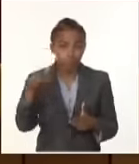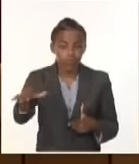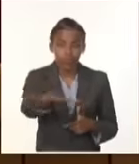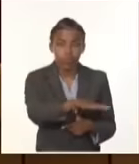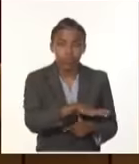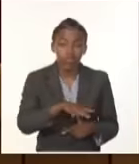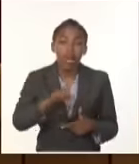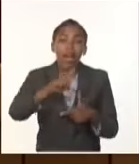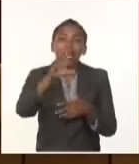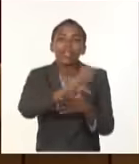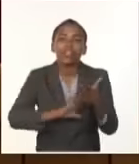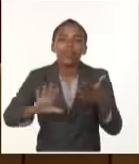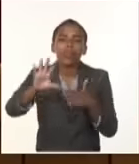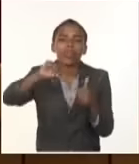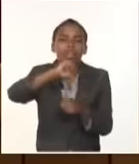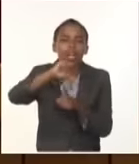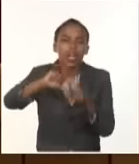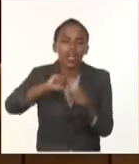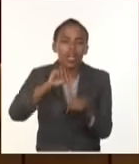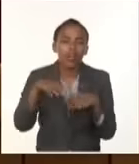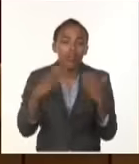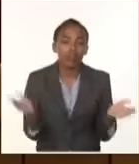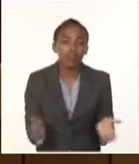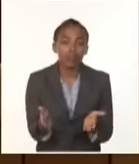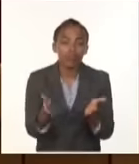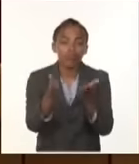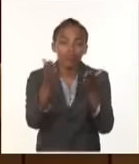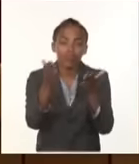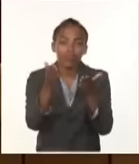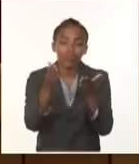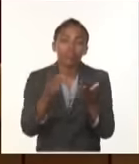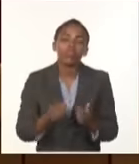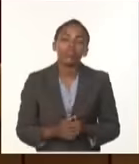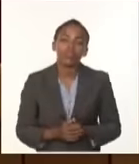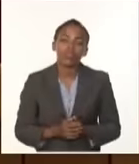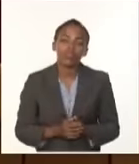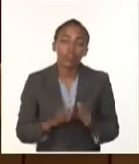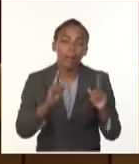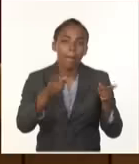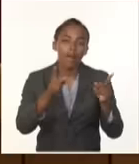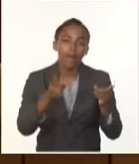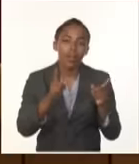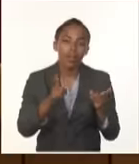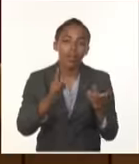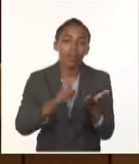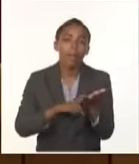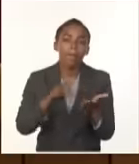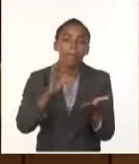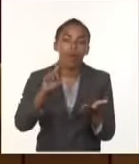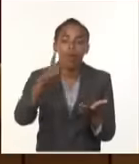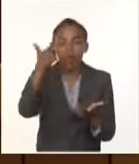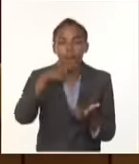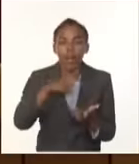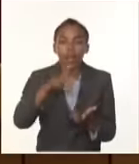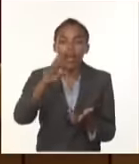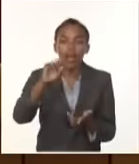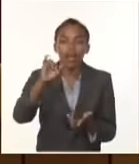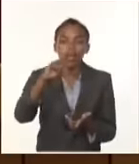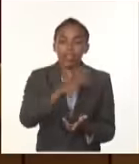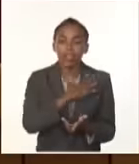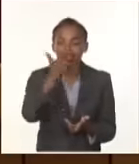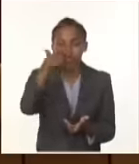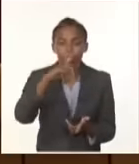latinoamericana y caribeña se ha incrementado la polarización política y la división de las sociedades cuando debía